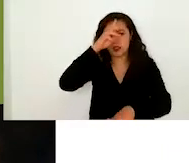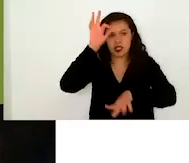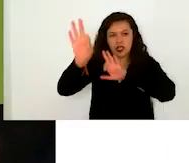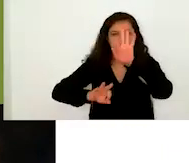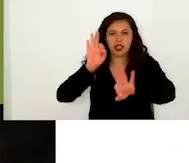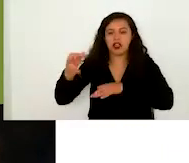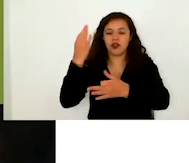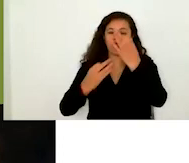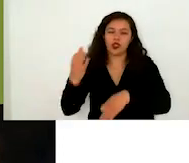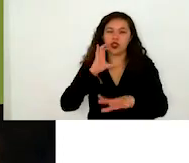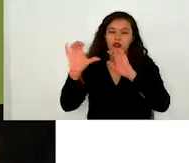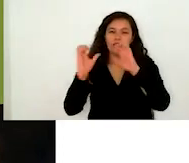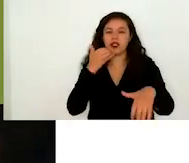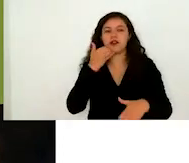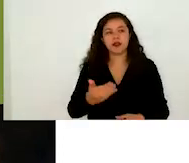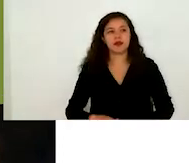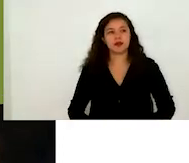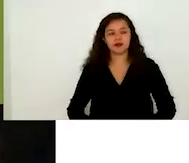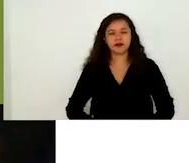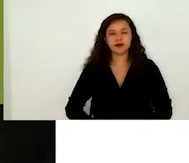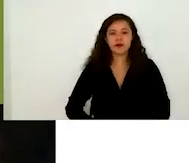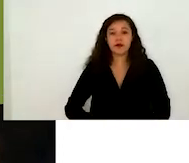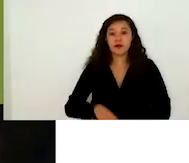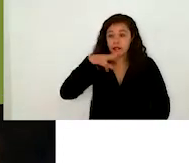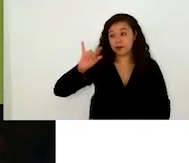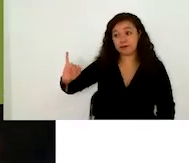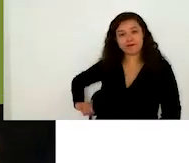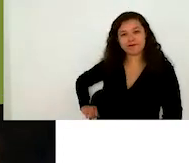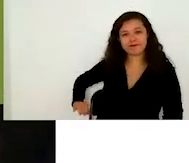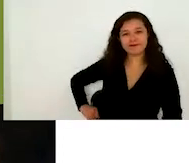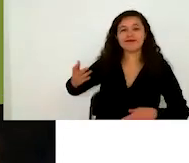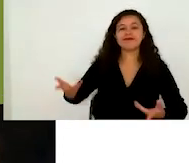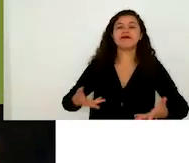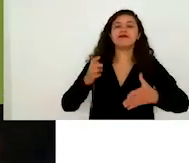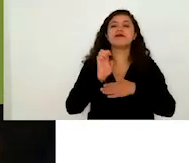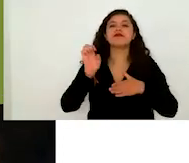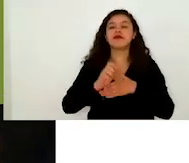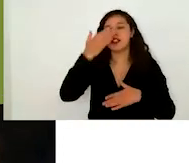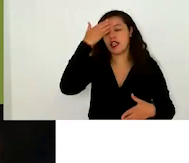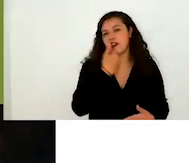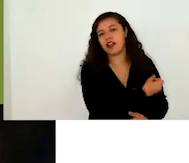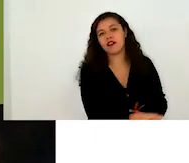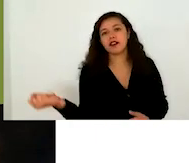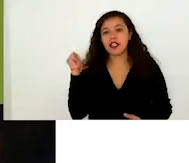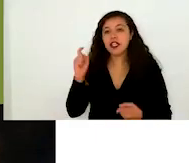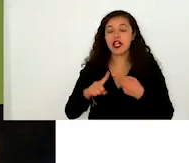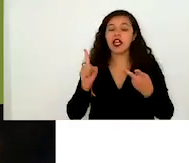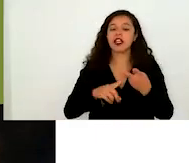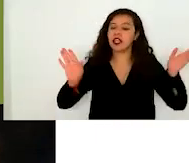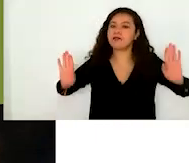entre sí en que interesante entonces son las actividades y son actitudes